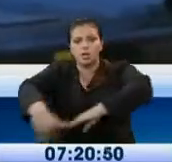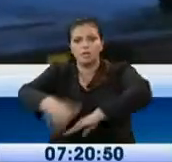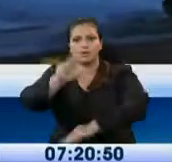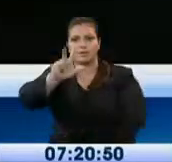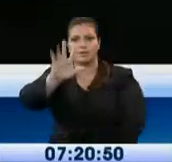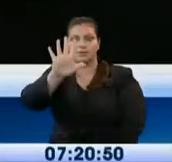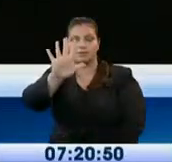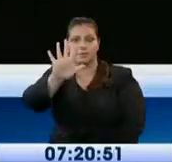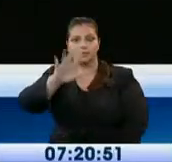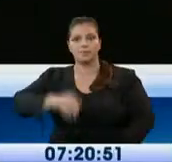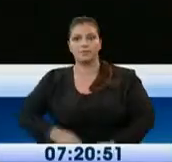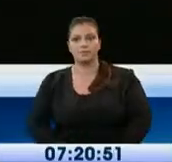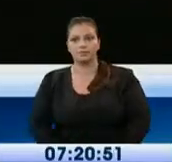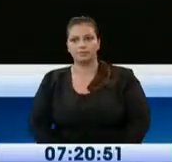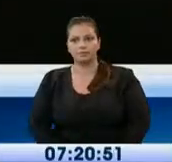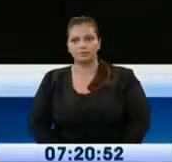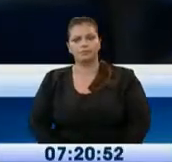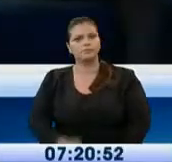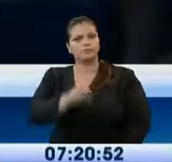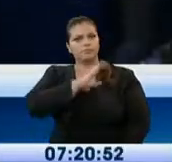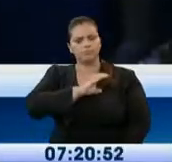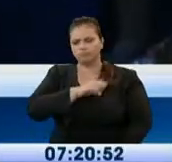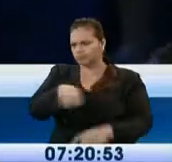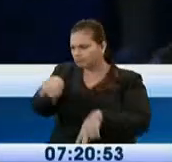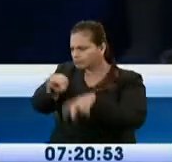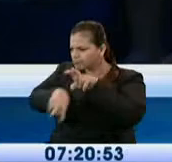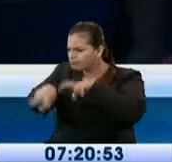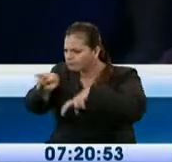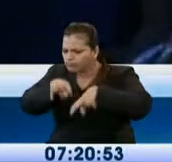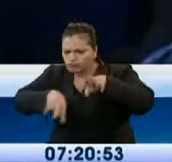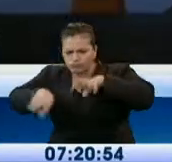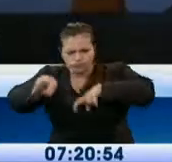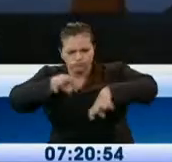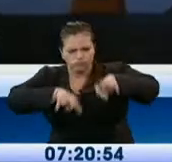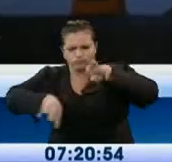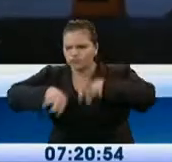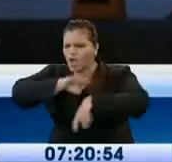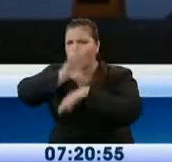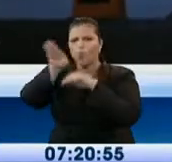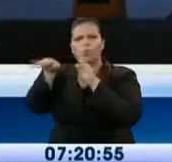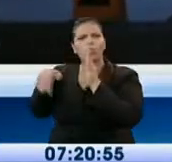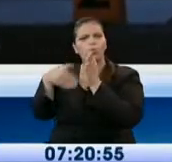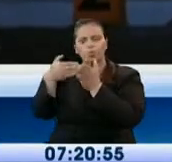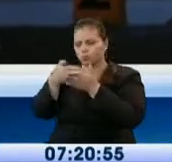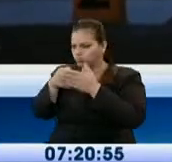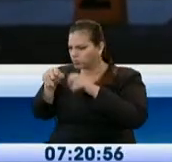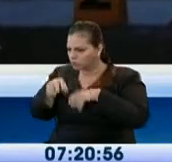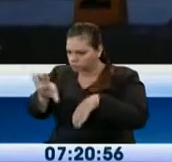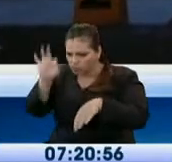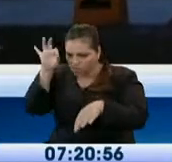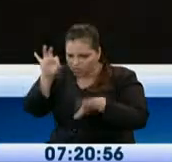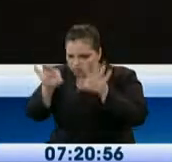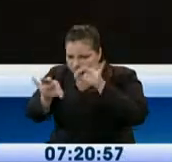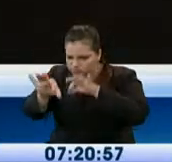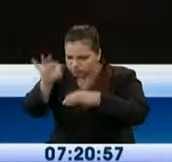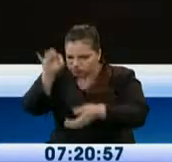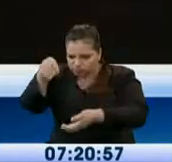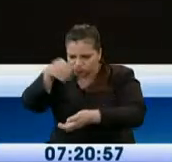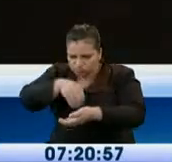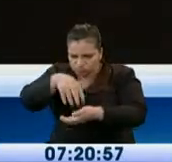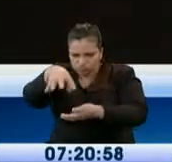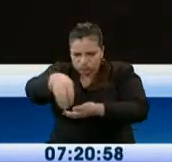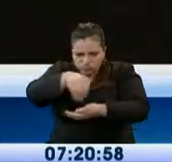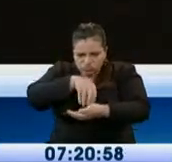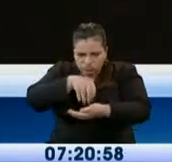de la escena y el barrido electrónico, miembros de criminalística levantaron más de 7 casquillos percutidos.